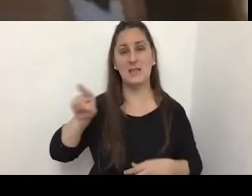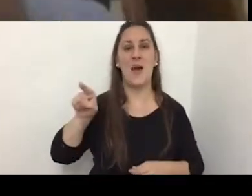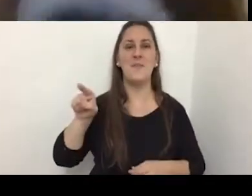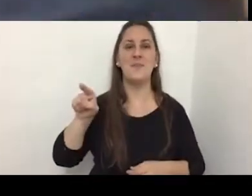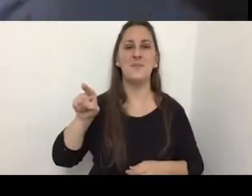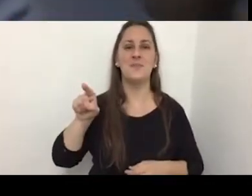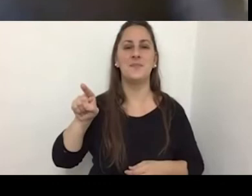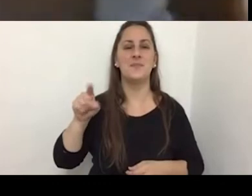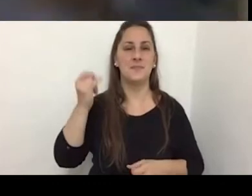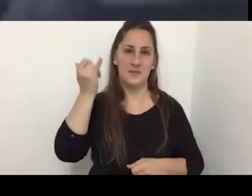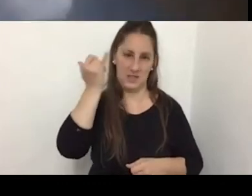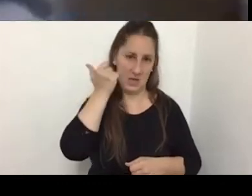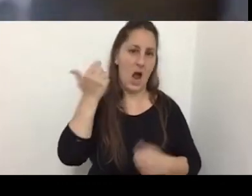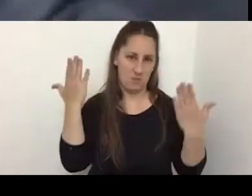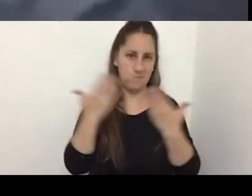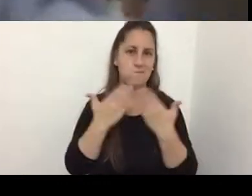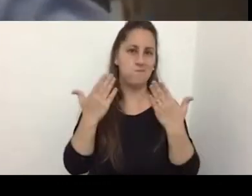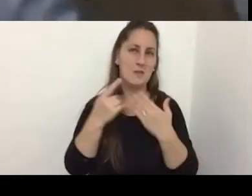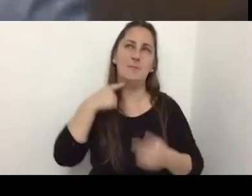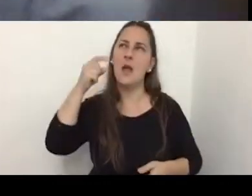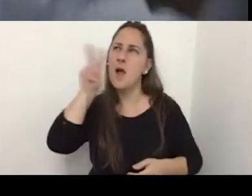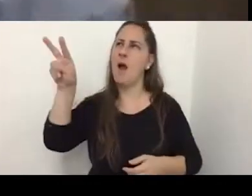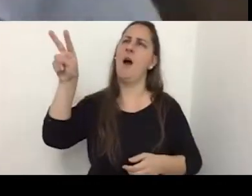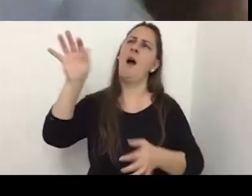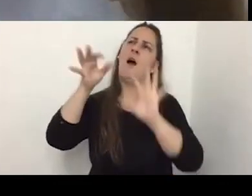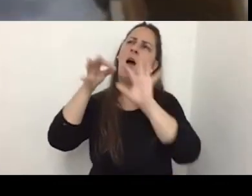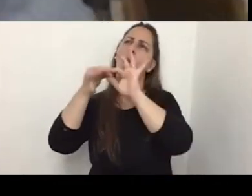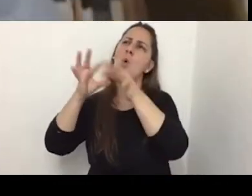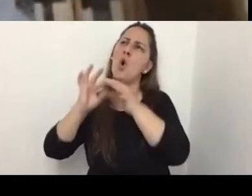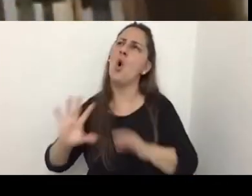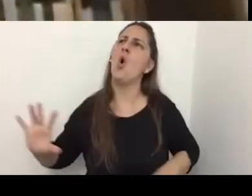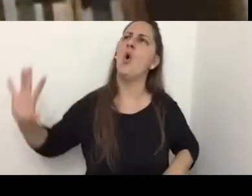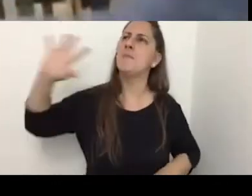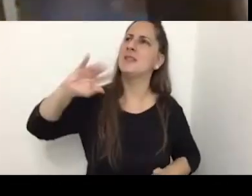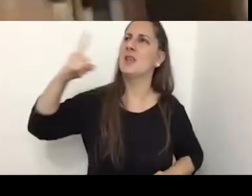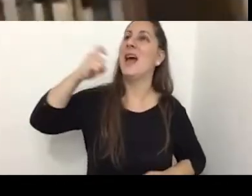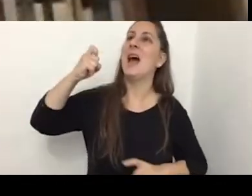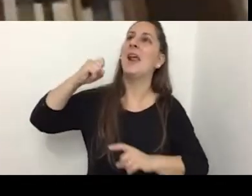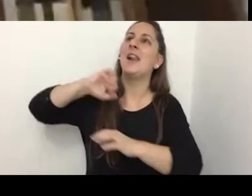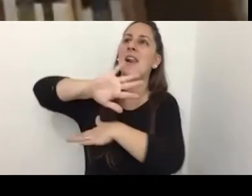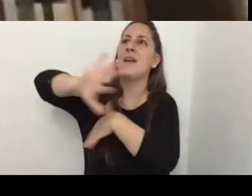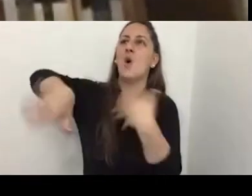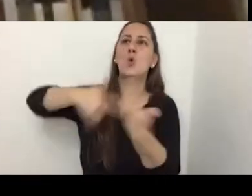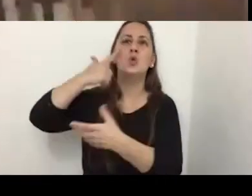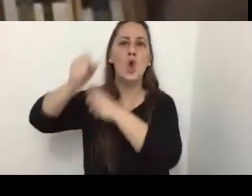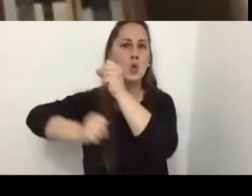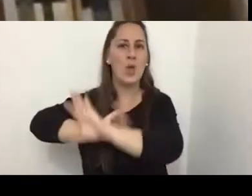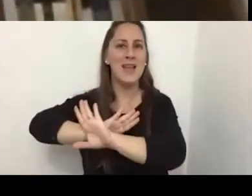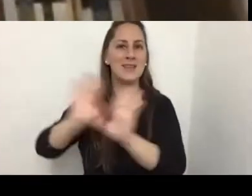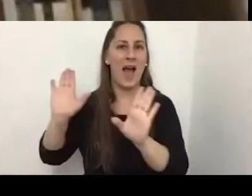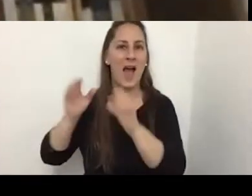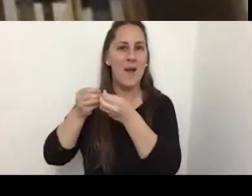ya él había estudiado en España, ya había visto que en Europa se estaba dando la revolución industrial, que había empezado, ya se